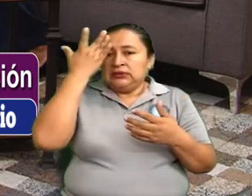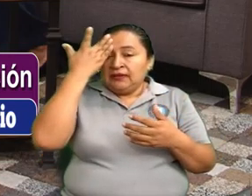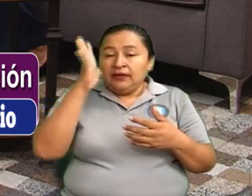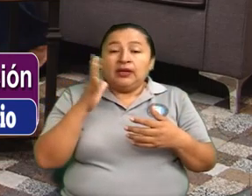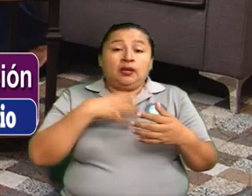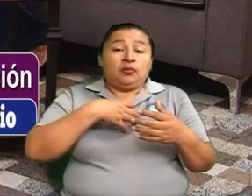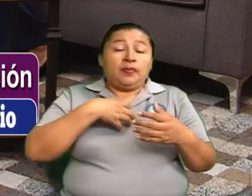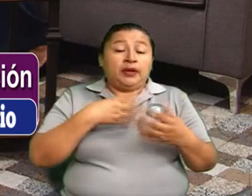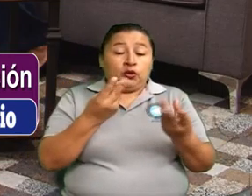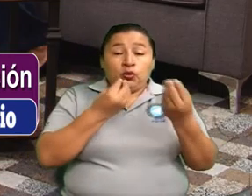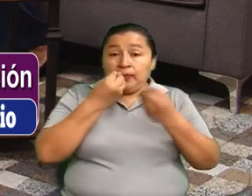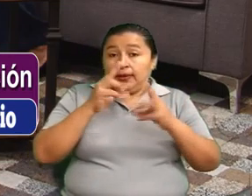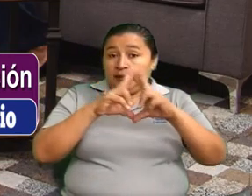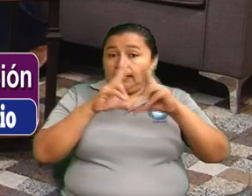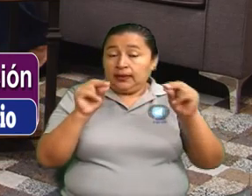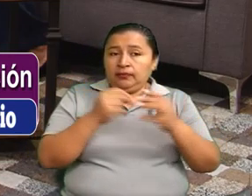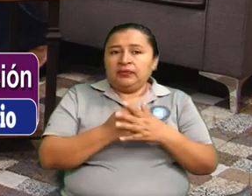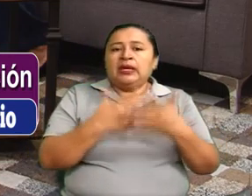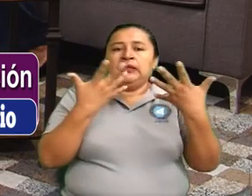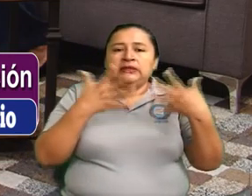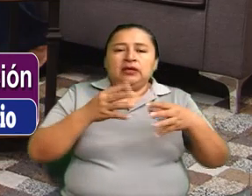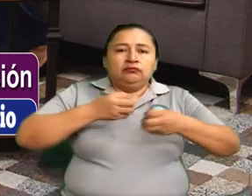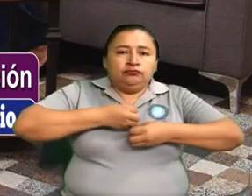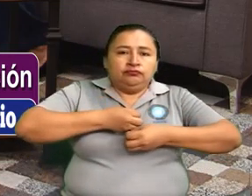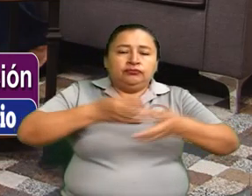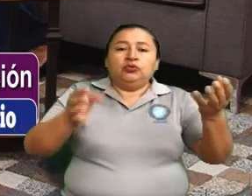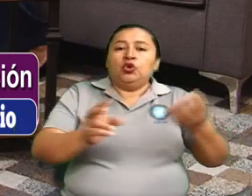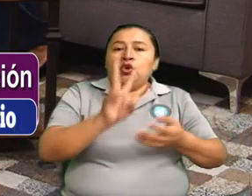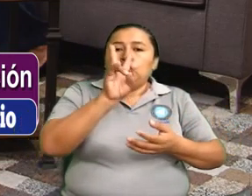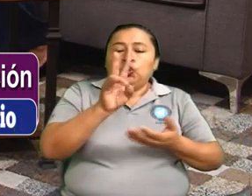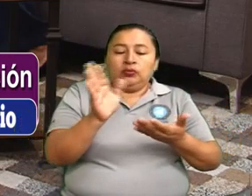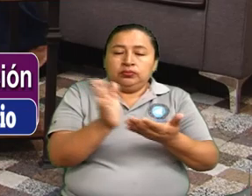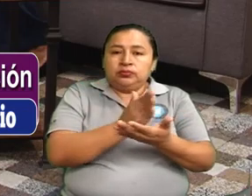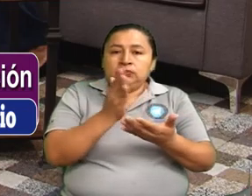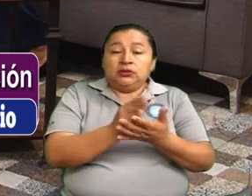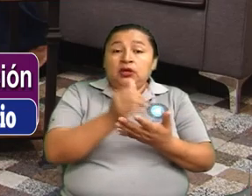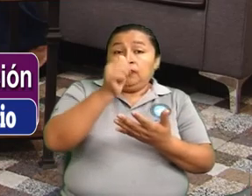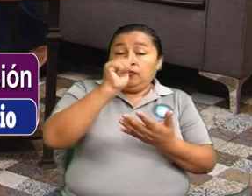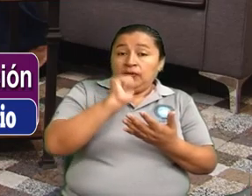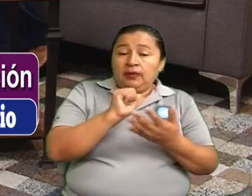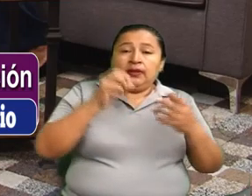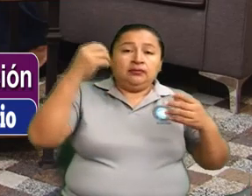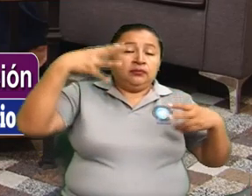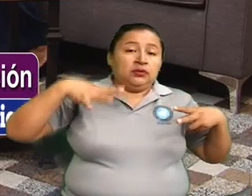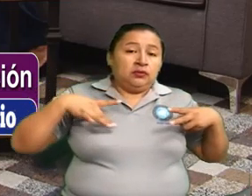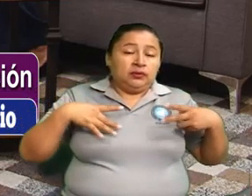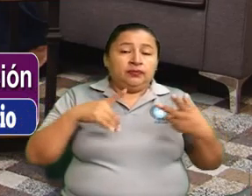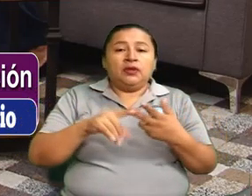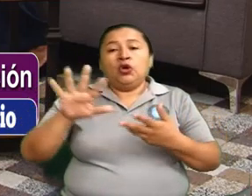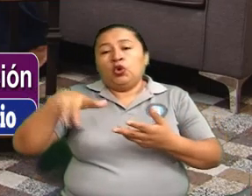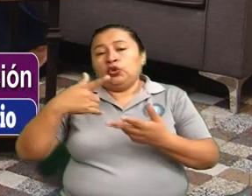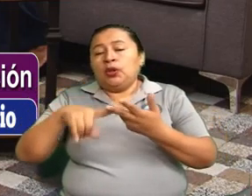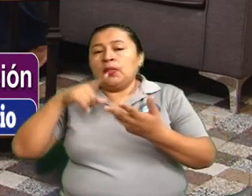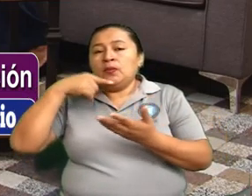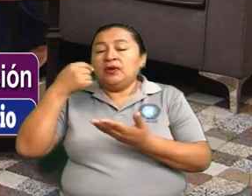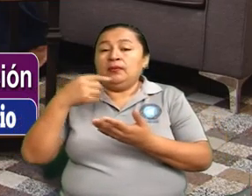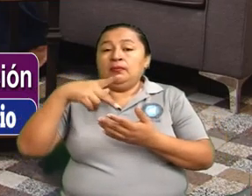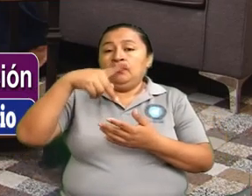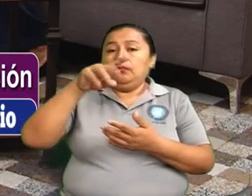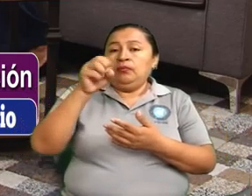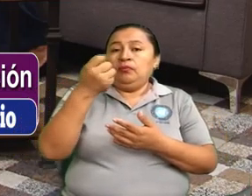gastronomía nicaragüense. Ya hemos lanzado dos recetarios, uno de bebidas de verano y uno de dulces y postres de verano. Estamos